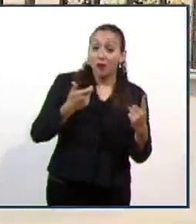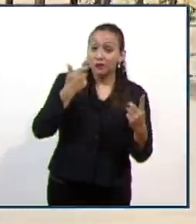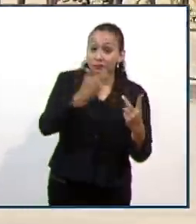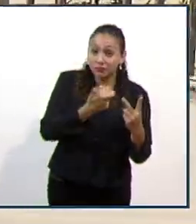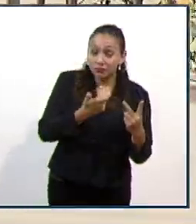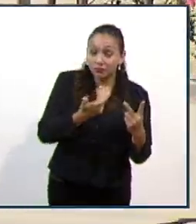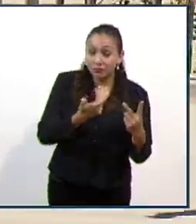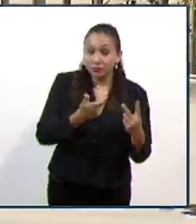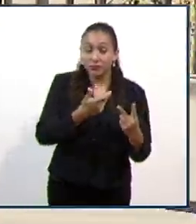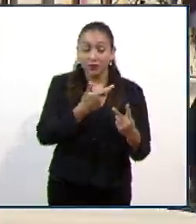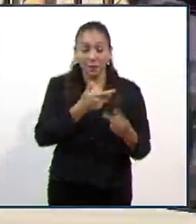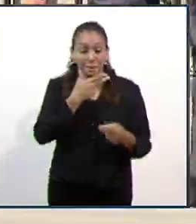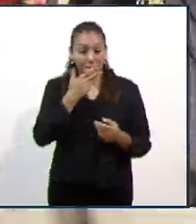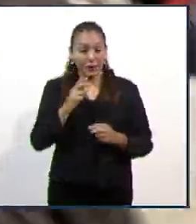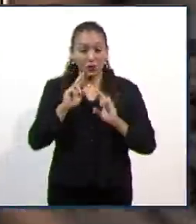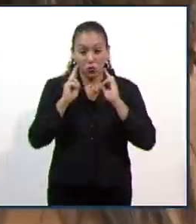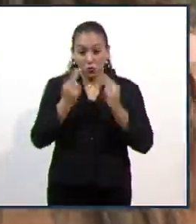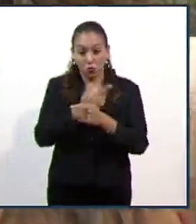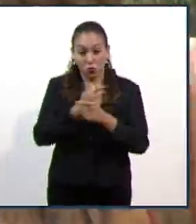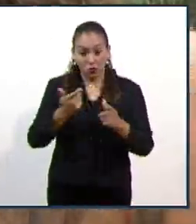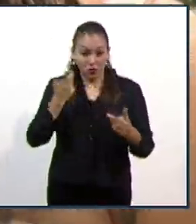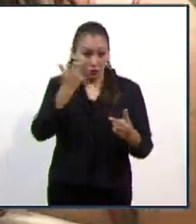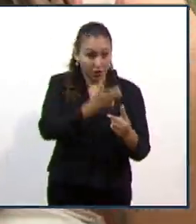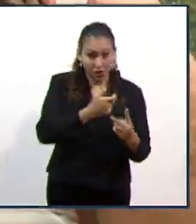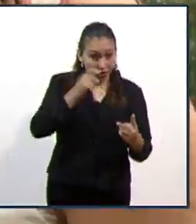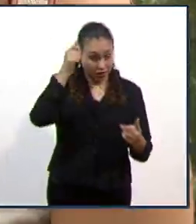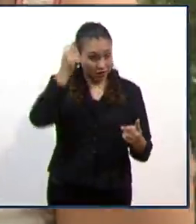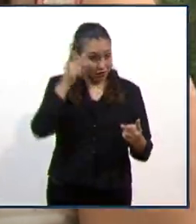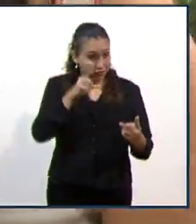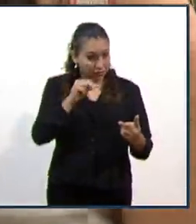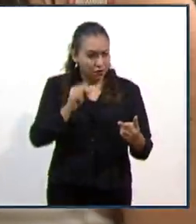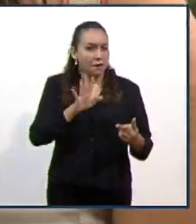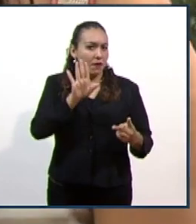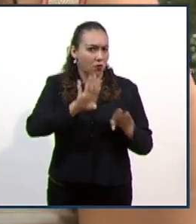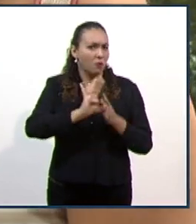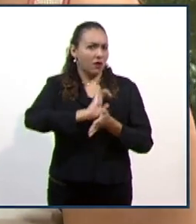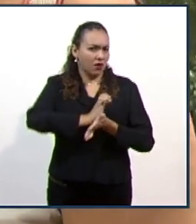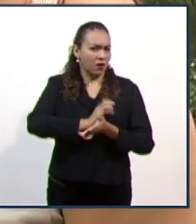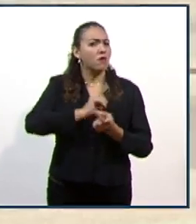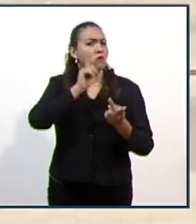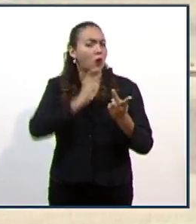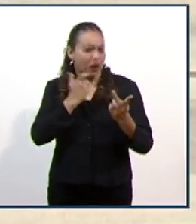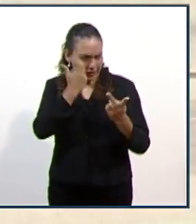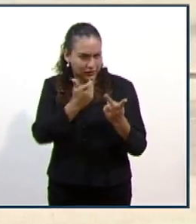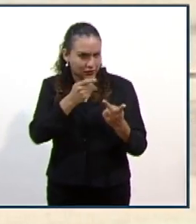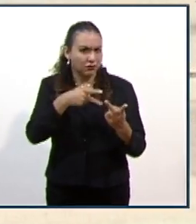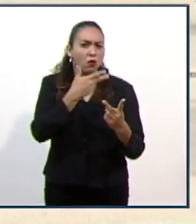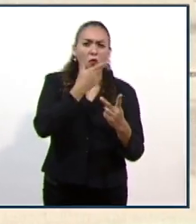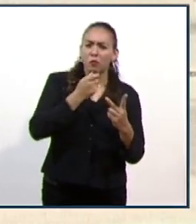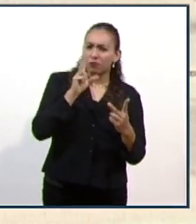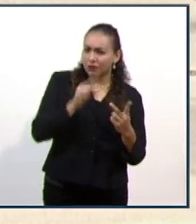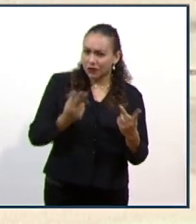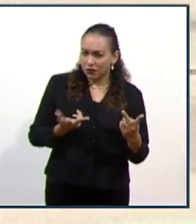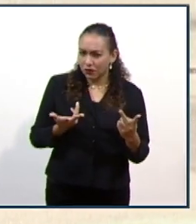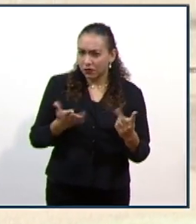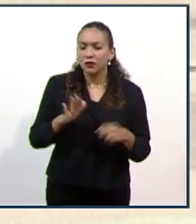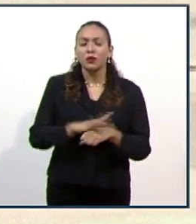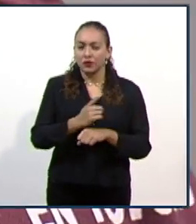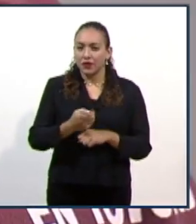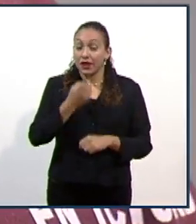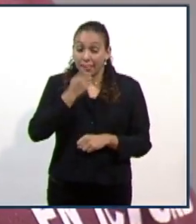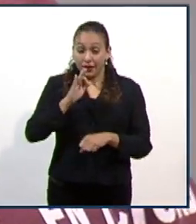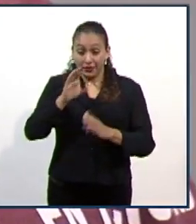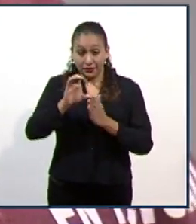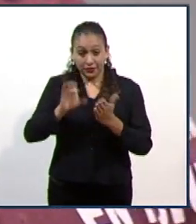que constituyó un acto de discriminación. En su sentencia, la Corte demostró que la Constitución protege a